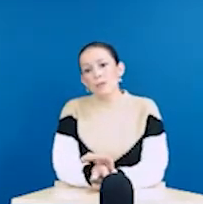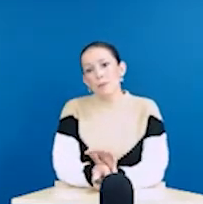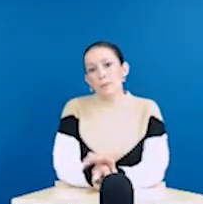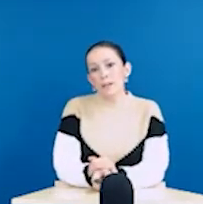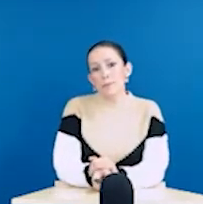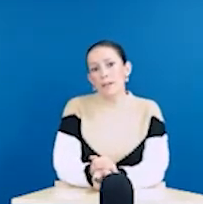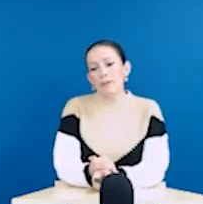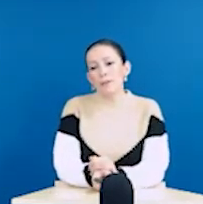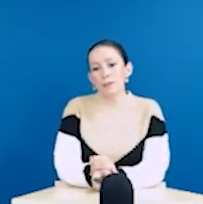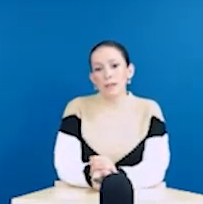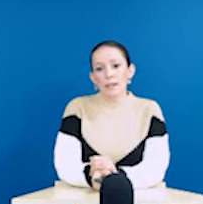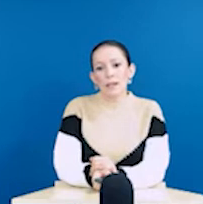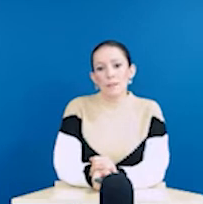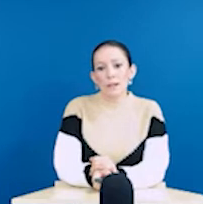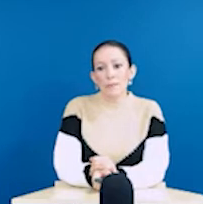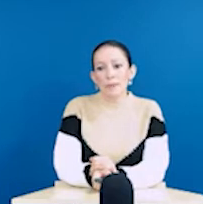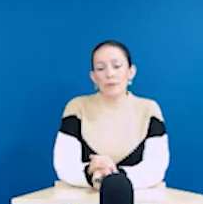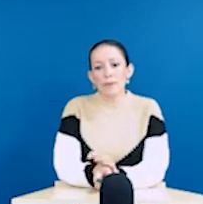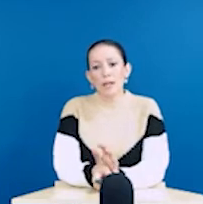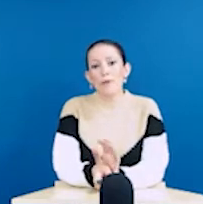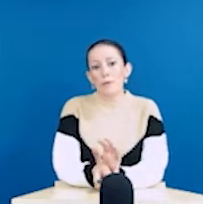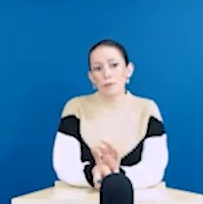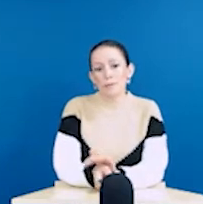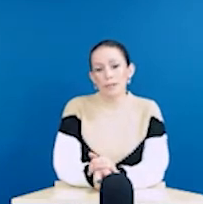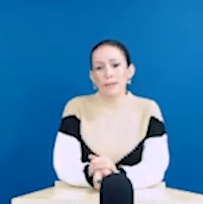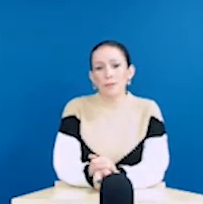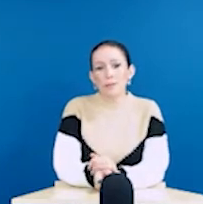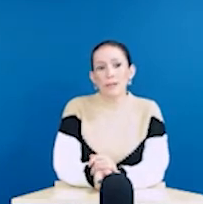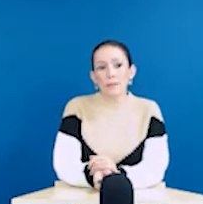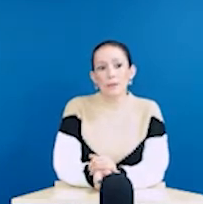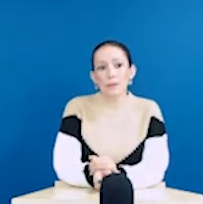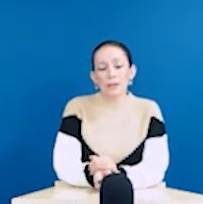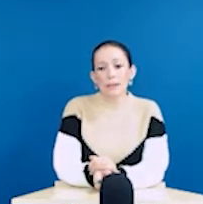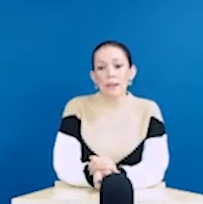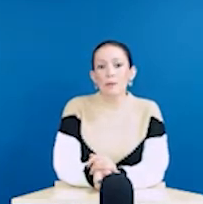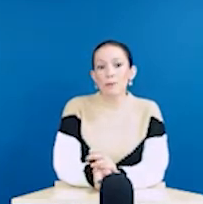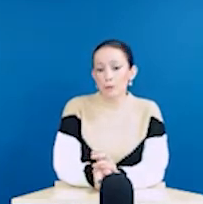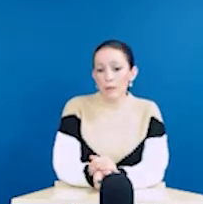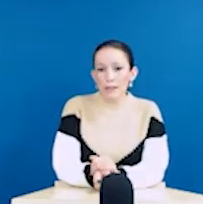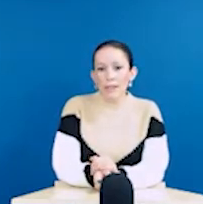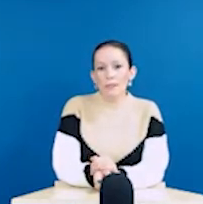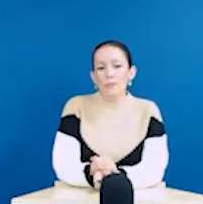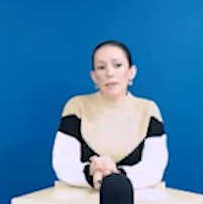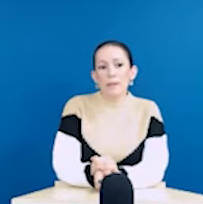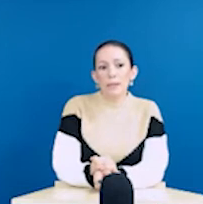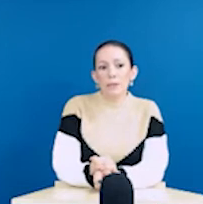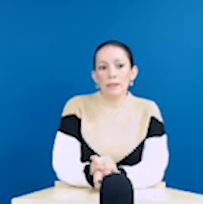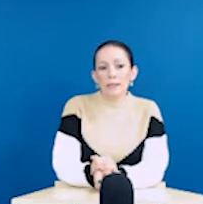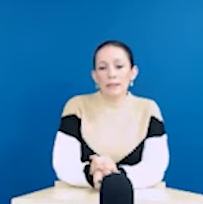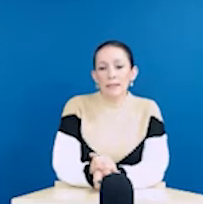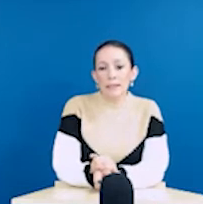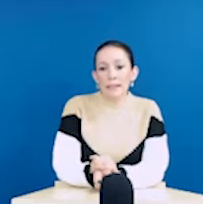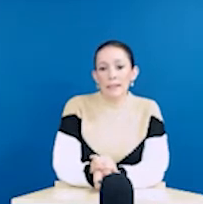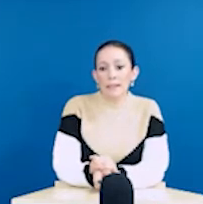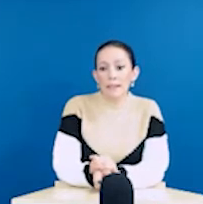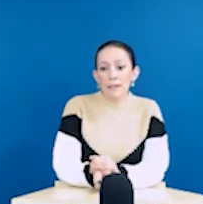no es un simple medicamento y que el medicamento se maneja como los demás. Es un medicamento de control, es un medicamento